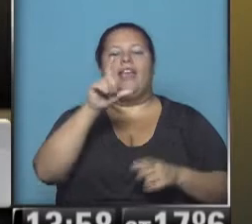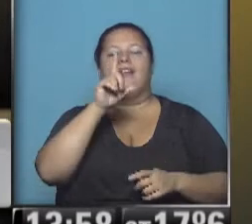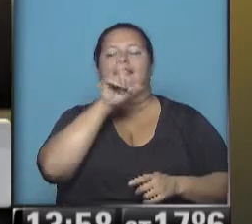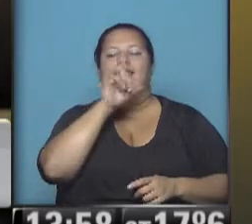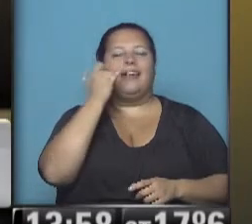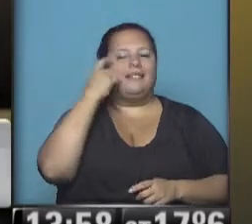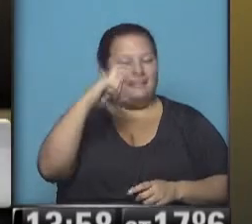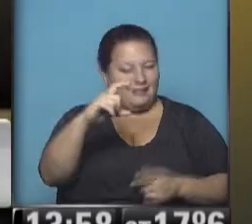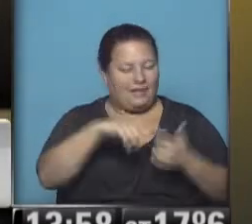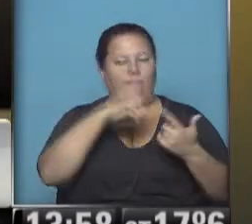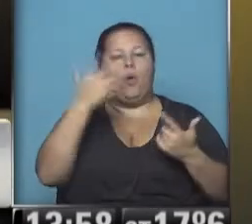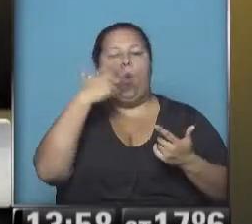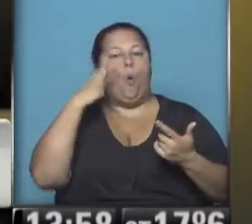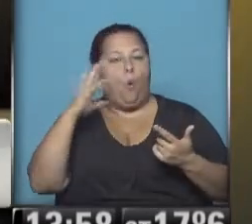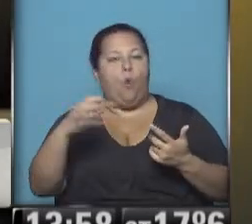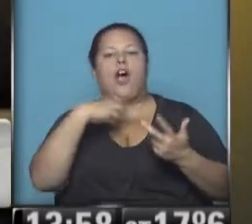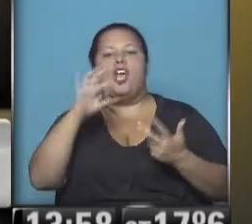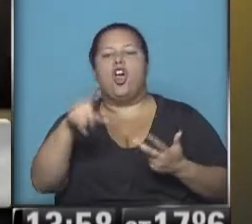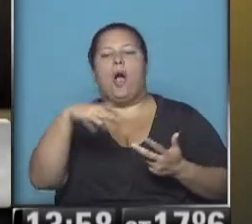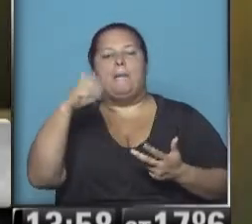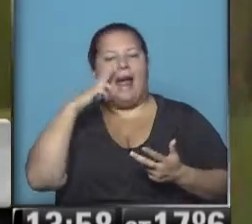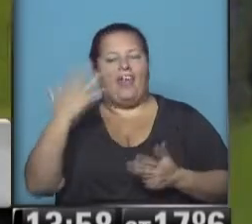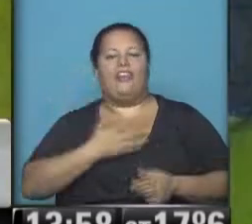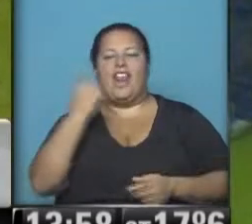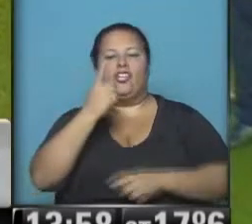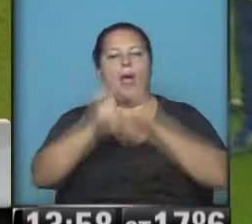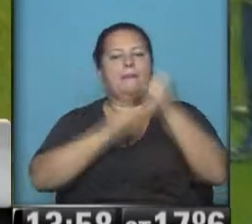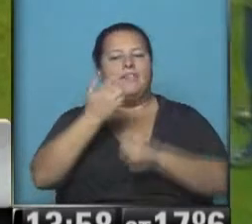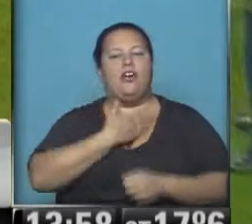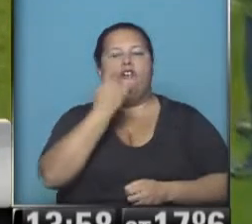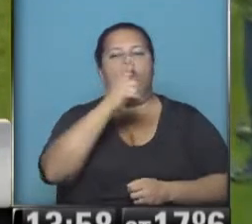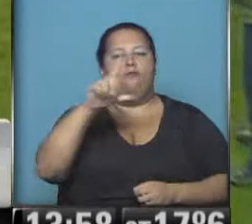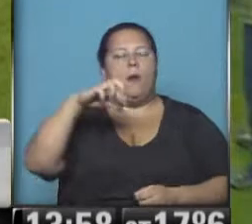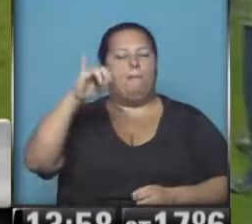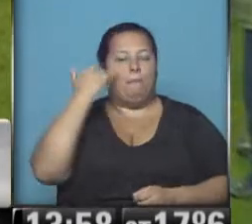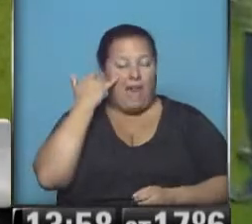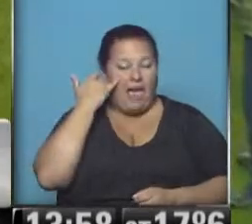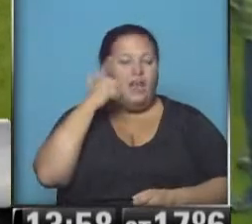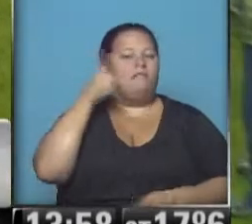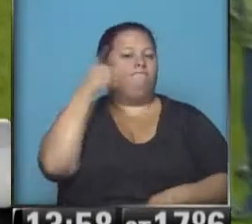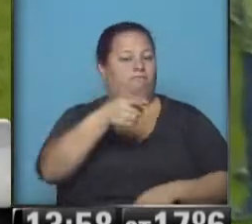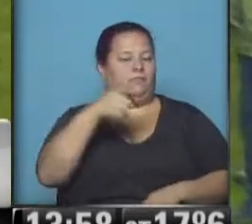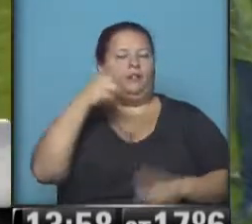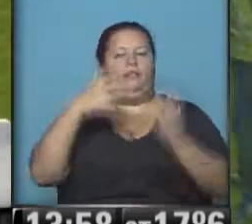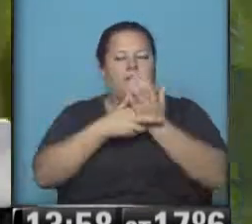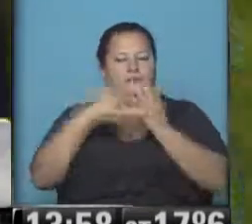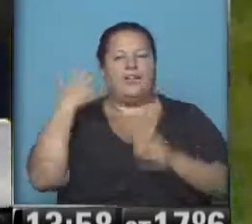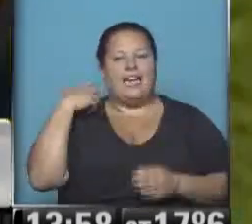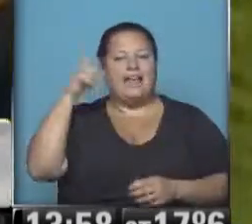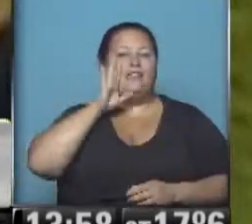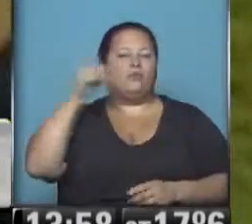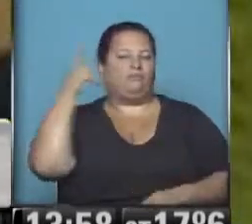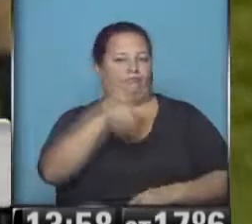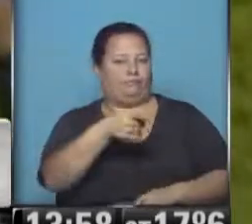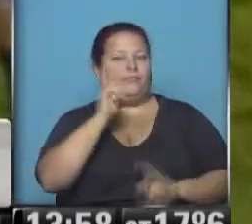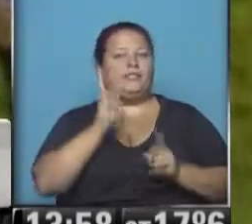Competencias, Hugo Hinkins y su hijo Mariano, directores de la empresa Full Play, que han sido señalados por la Fiscalía General de los Estados